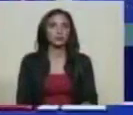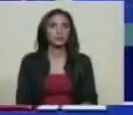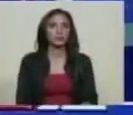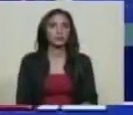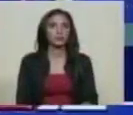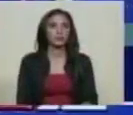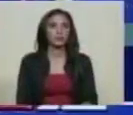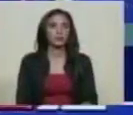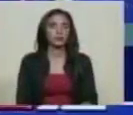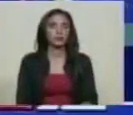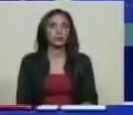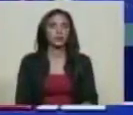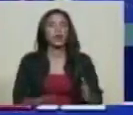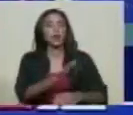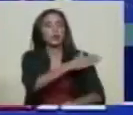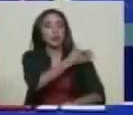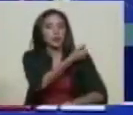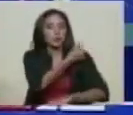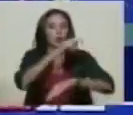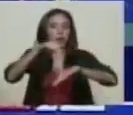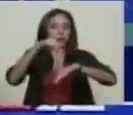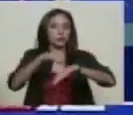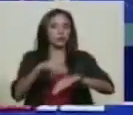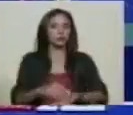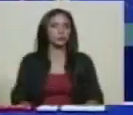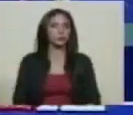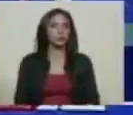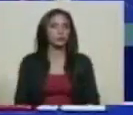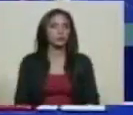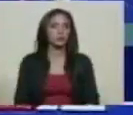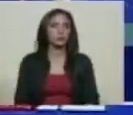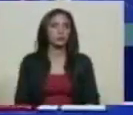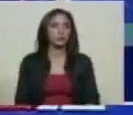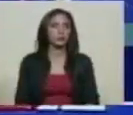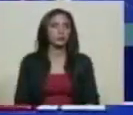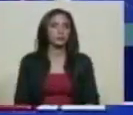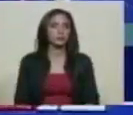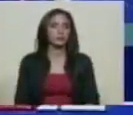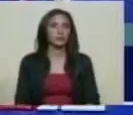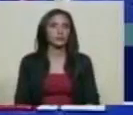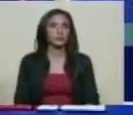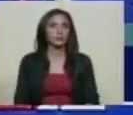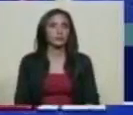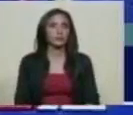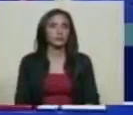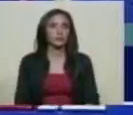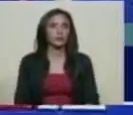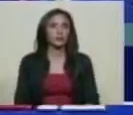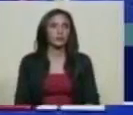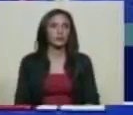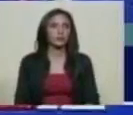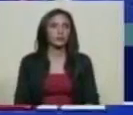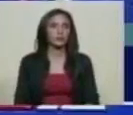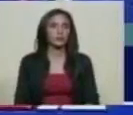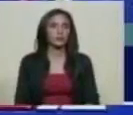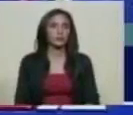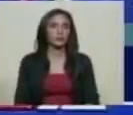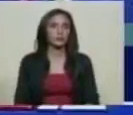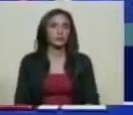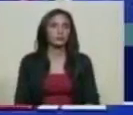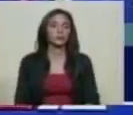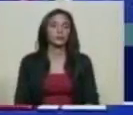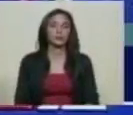La Dirección Nacional surgió del proceso de consultas, postulaciones y del debate